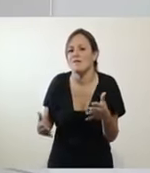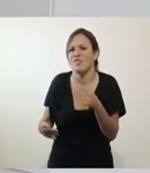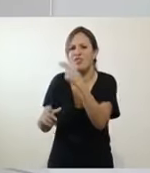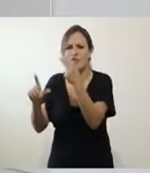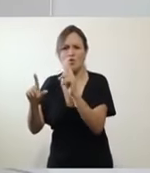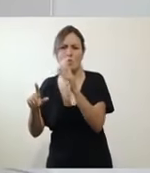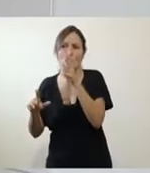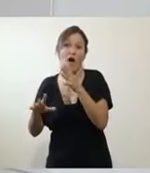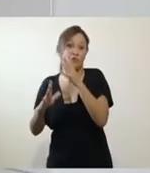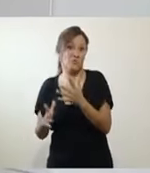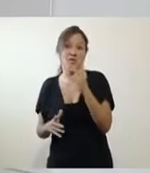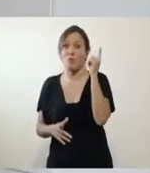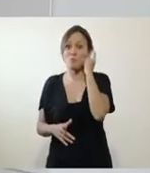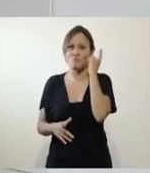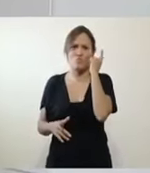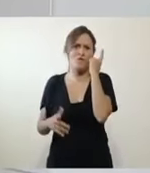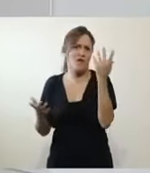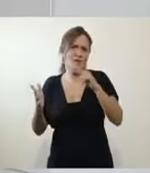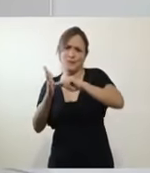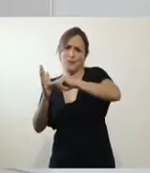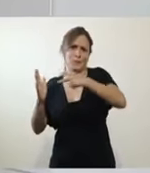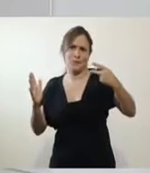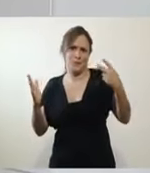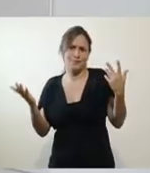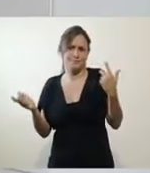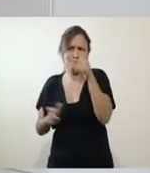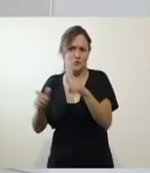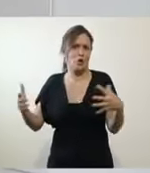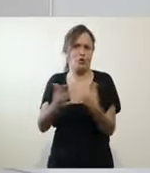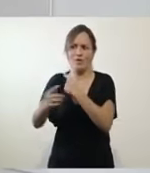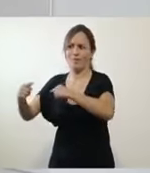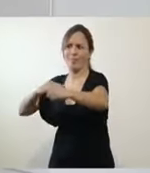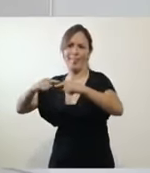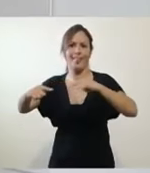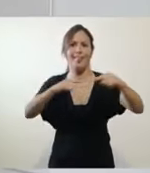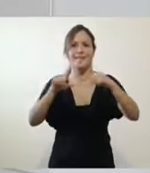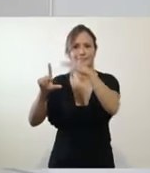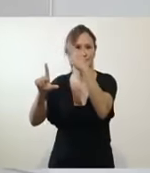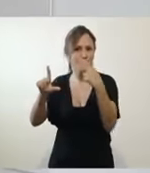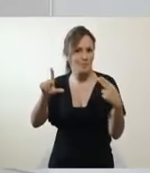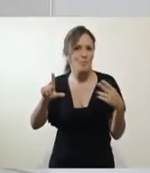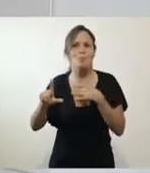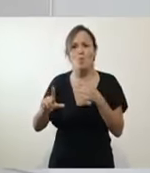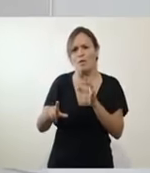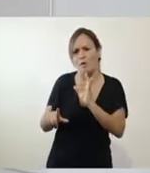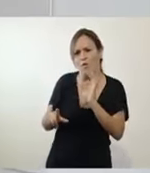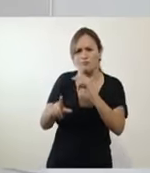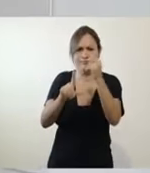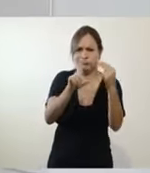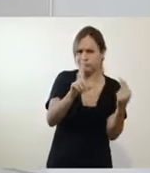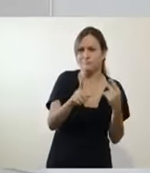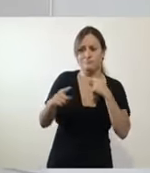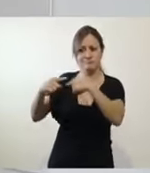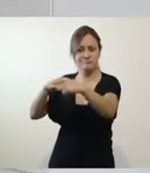están mandando a través de los teléfonos móviles y la evolución de los telefonías móviles, están mandando emoticonos, están mandando dibujos. Bien,